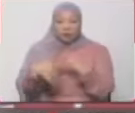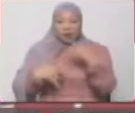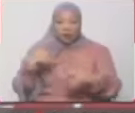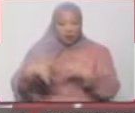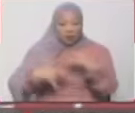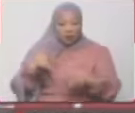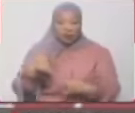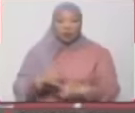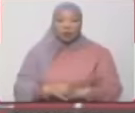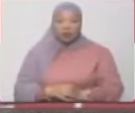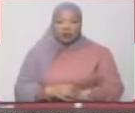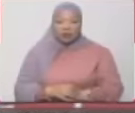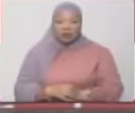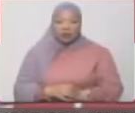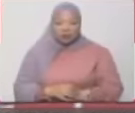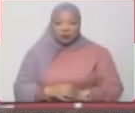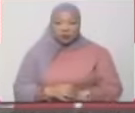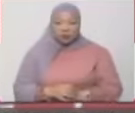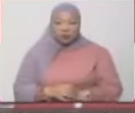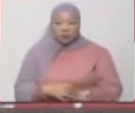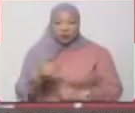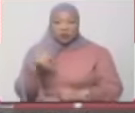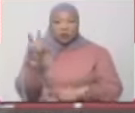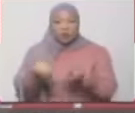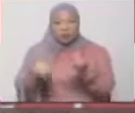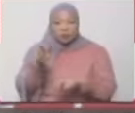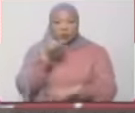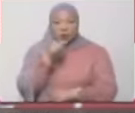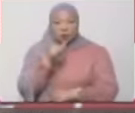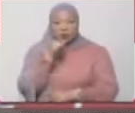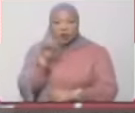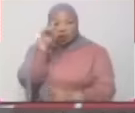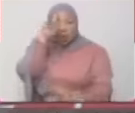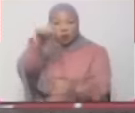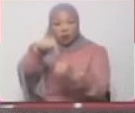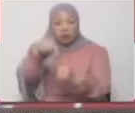acciones que expresan el rumbo.